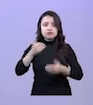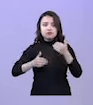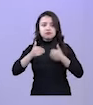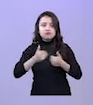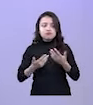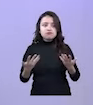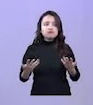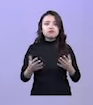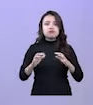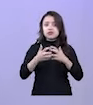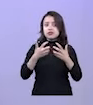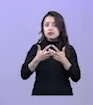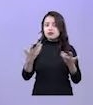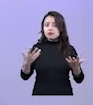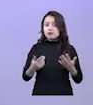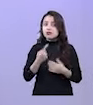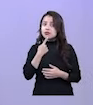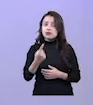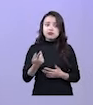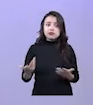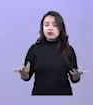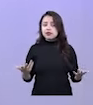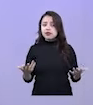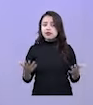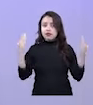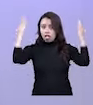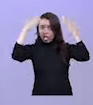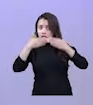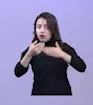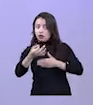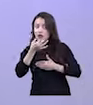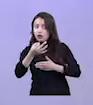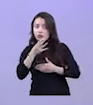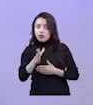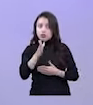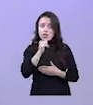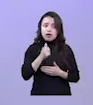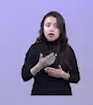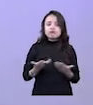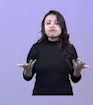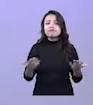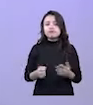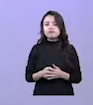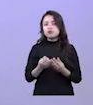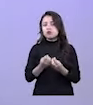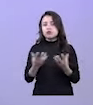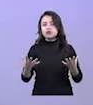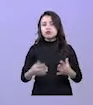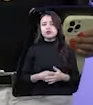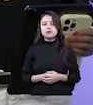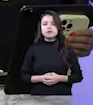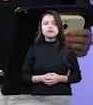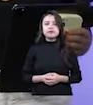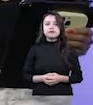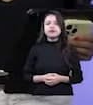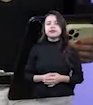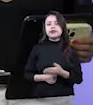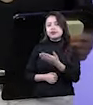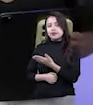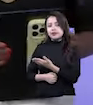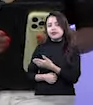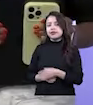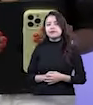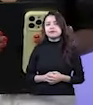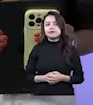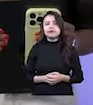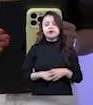cadena, del sistema, diciéndoles no escondan los medicamentos, Exacto. entréguenlos, bueno, muchas cosas estaba alertando. Y en medio de eso, pues, se da su salida